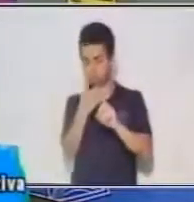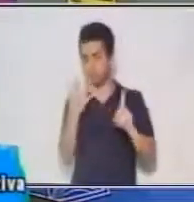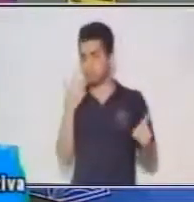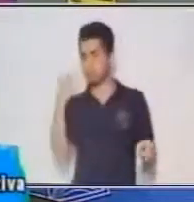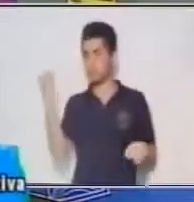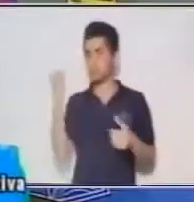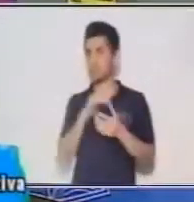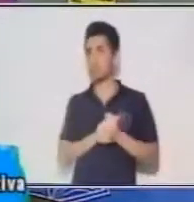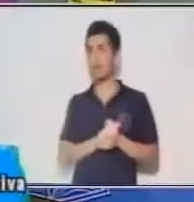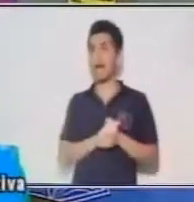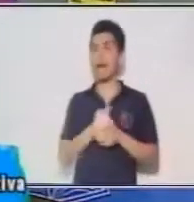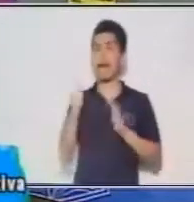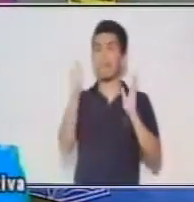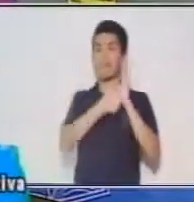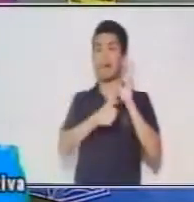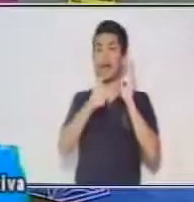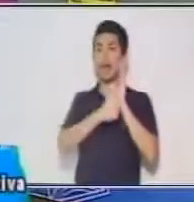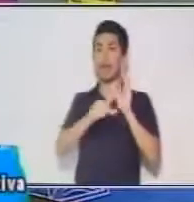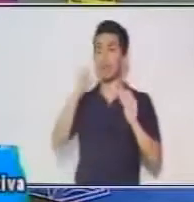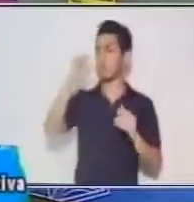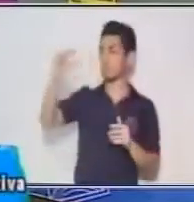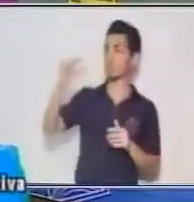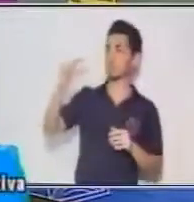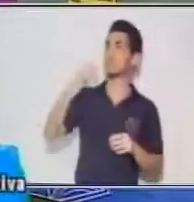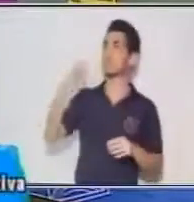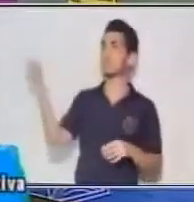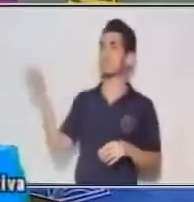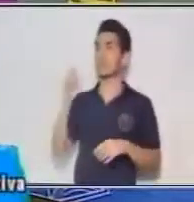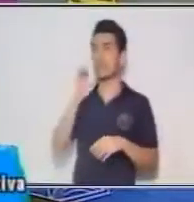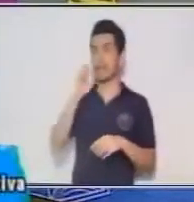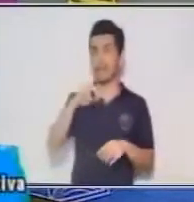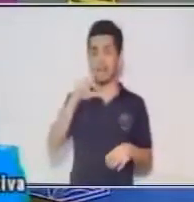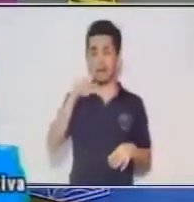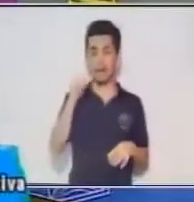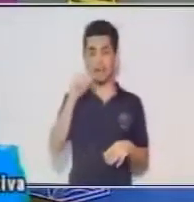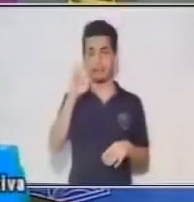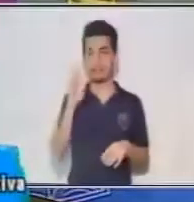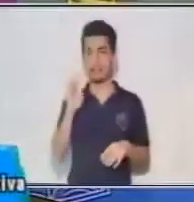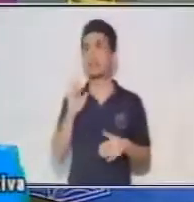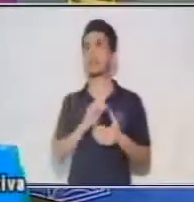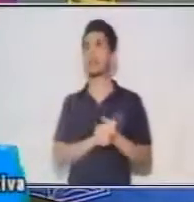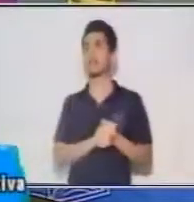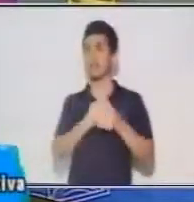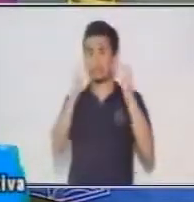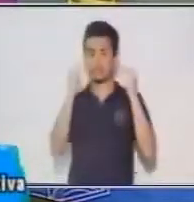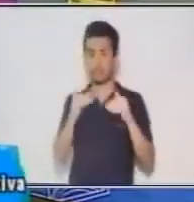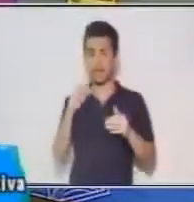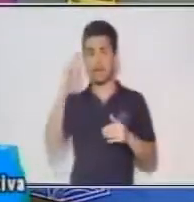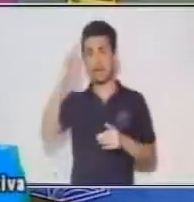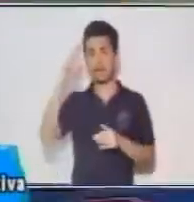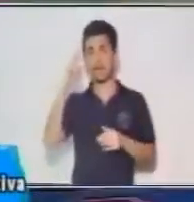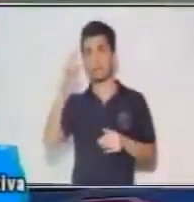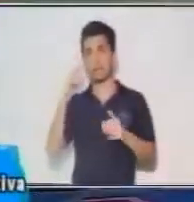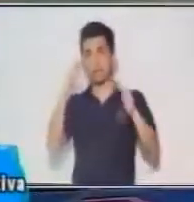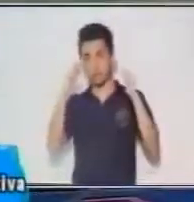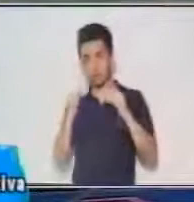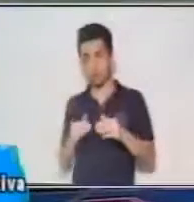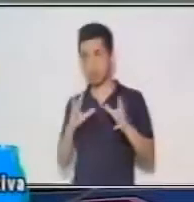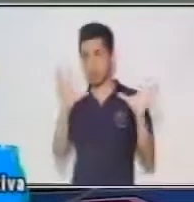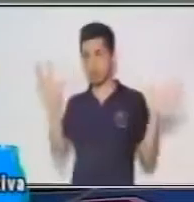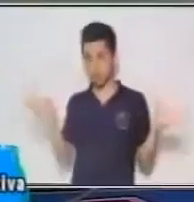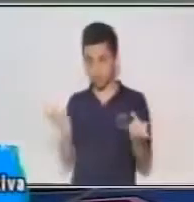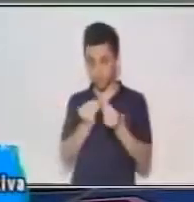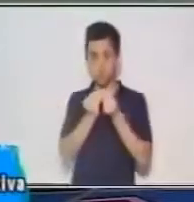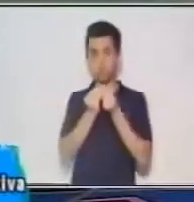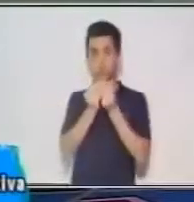con anaranjado está enmarcado el enlace, las razones y la conclusión.